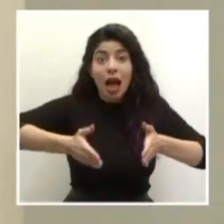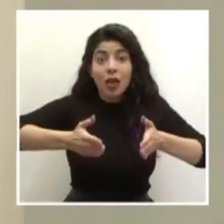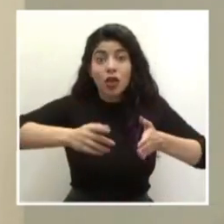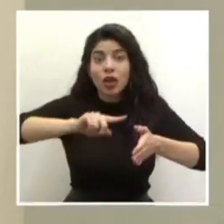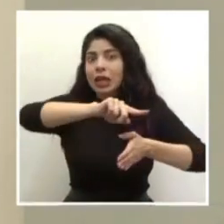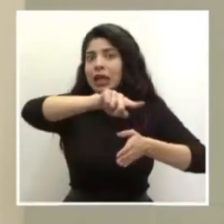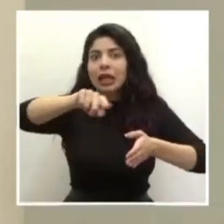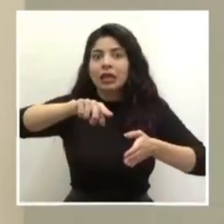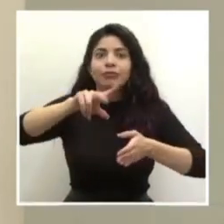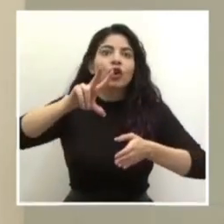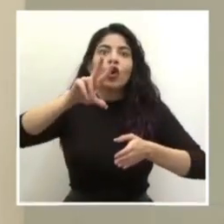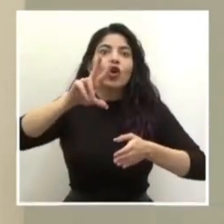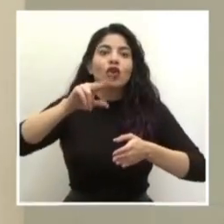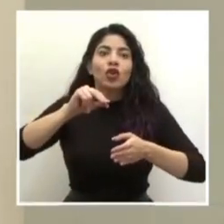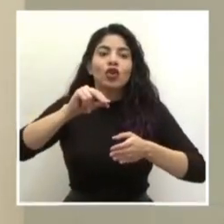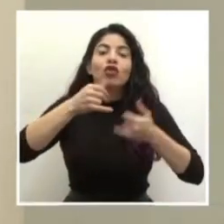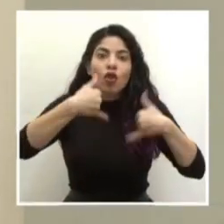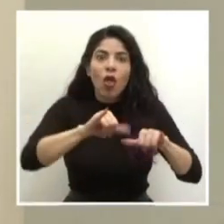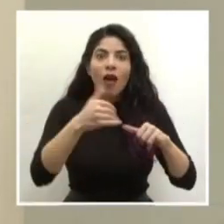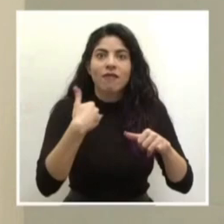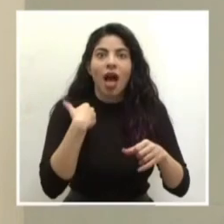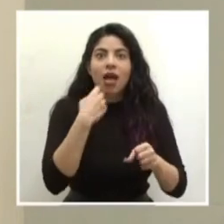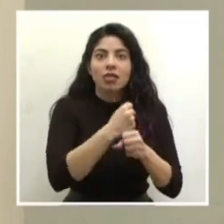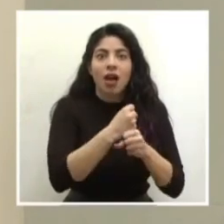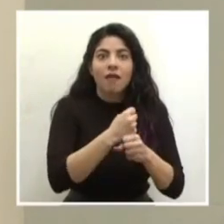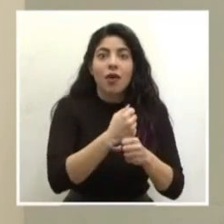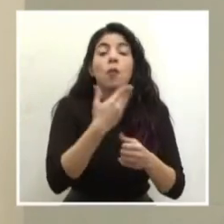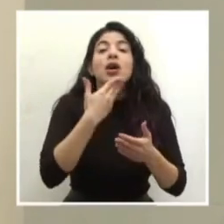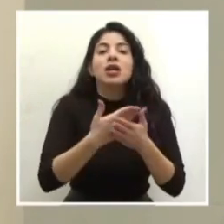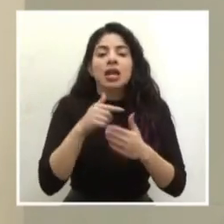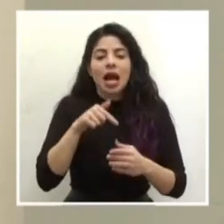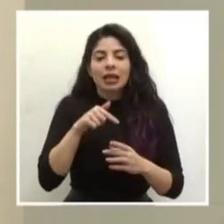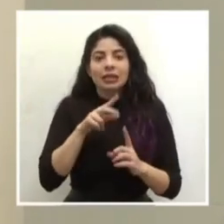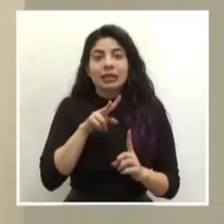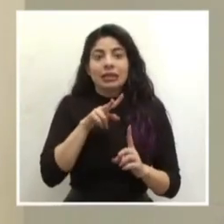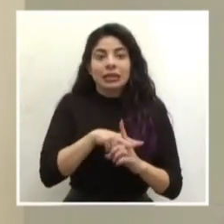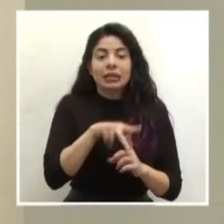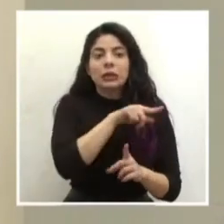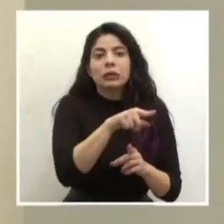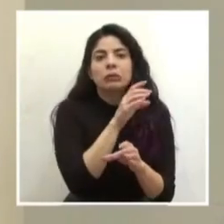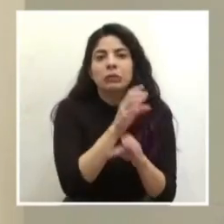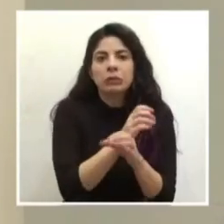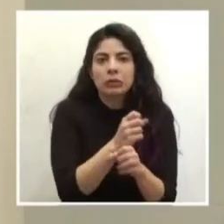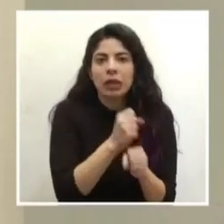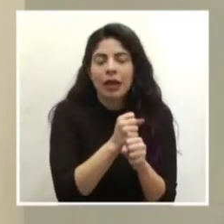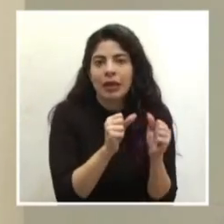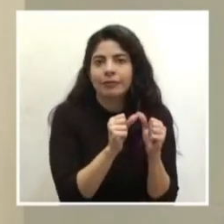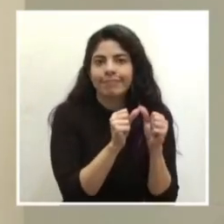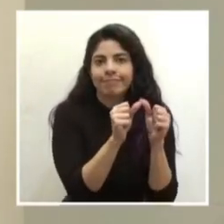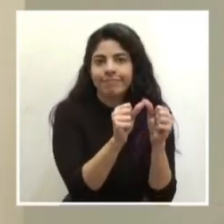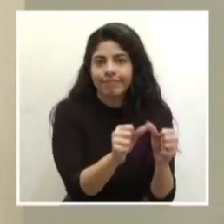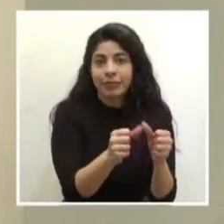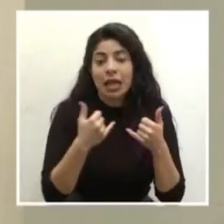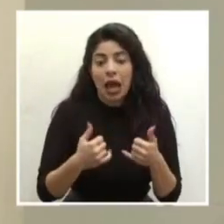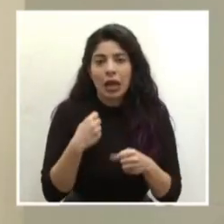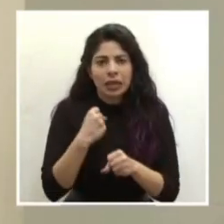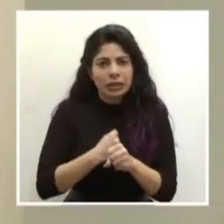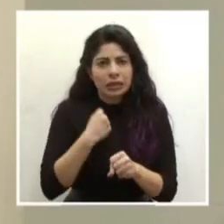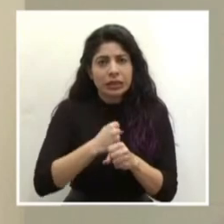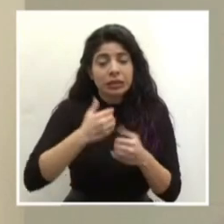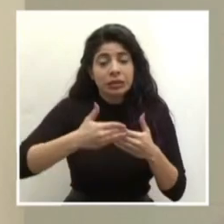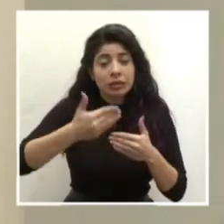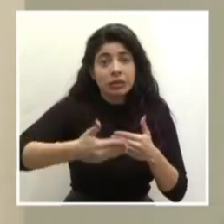sumaron al desempleo porque con esta acción se logró preservar esos empleos y se está trabajando, por eso en estas fases